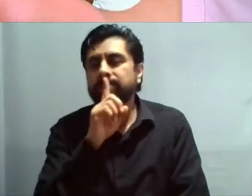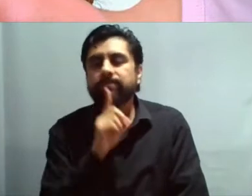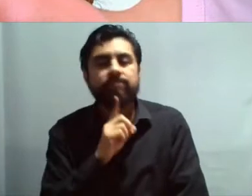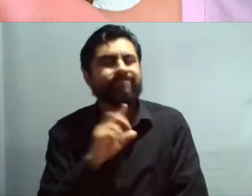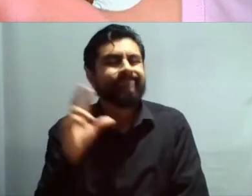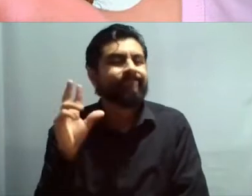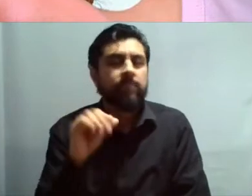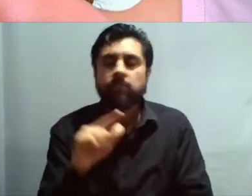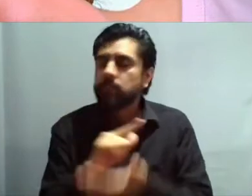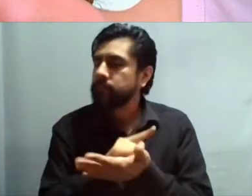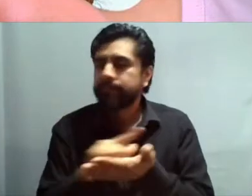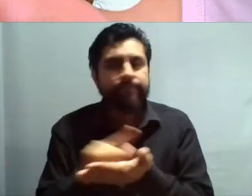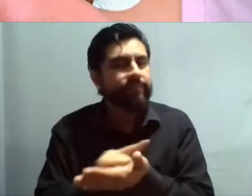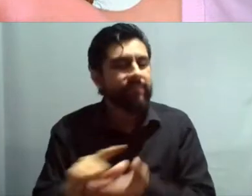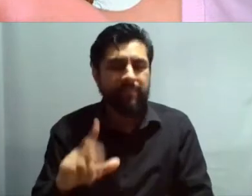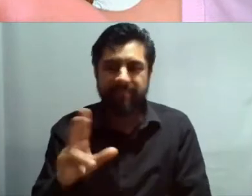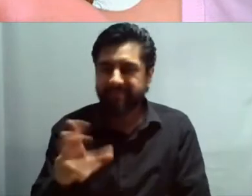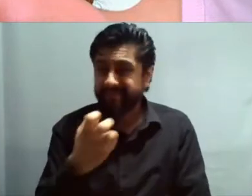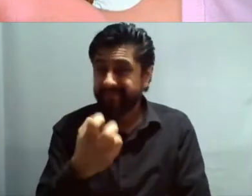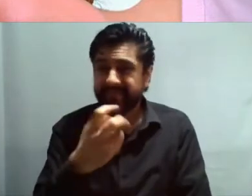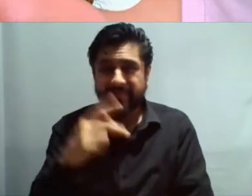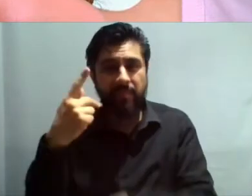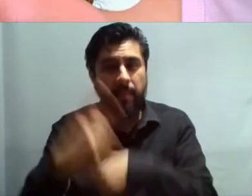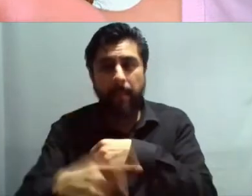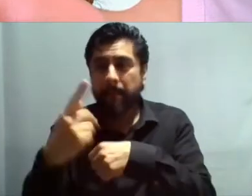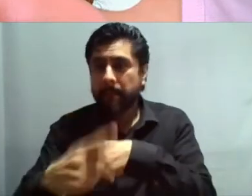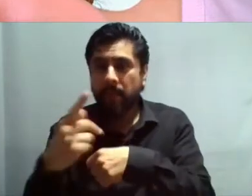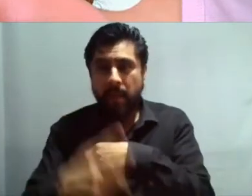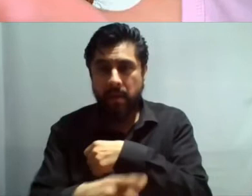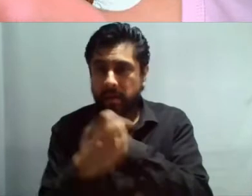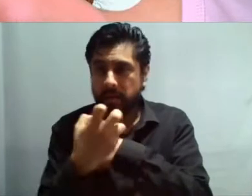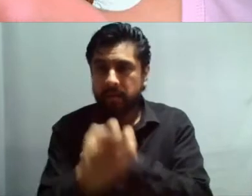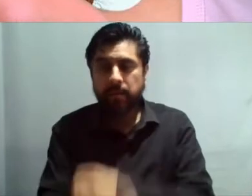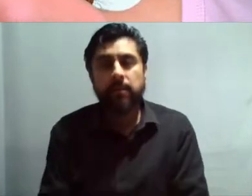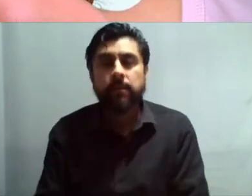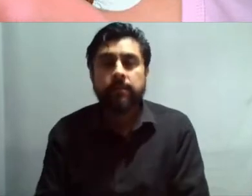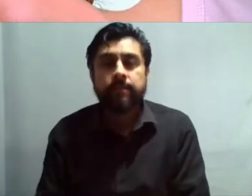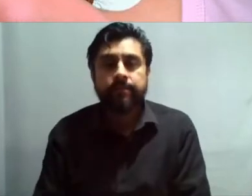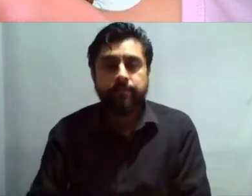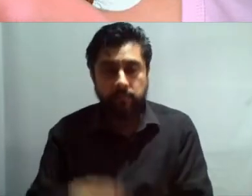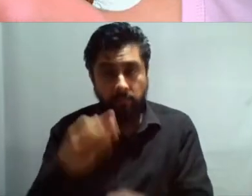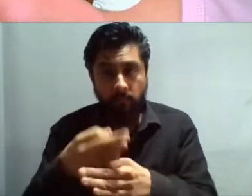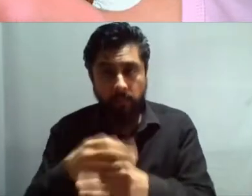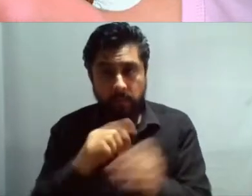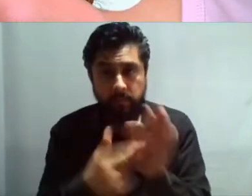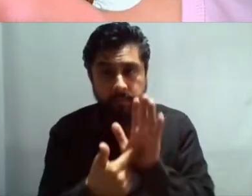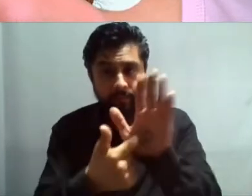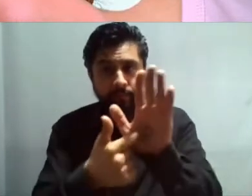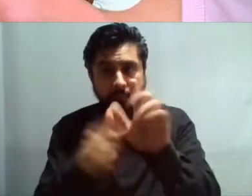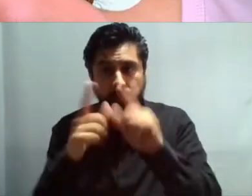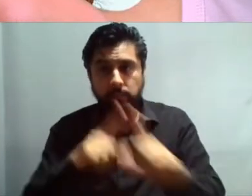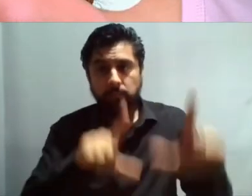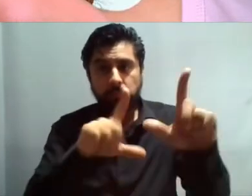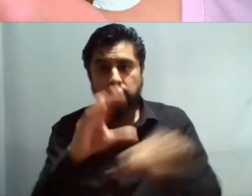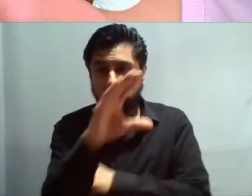nada y se corre un riesgo muy grande. Vamos a compartir las imágenes de un caso que hizo algo semejante y que